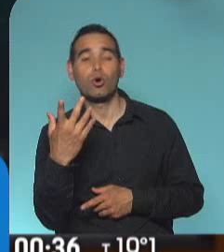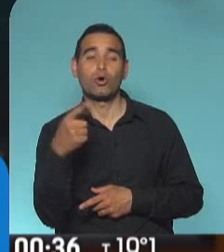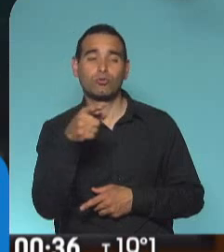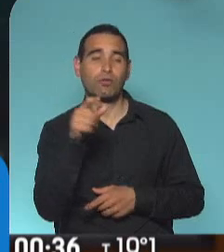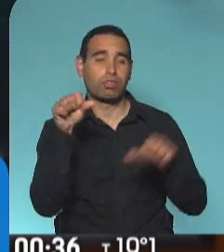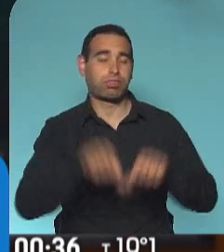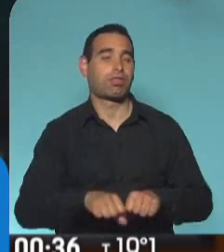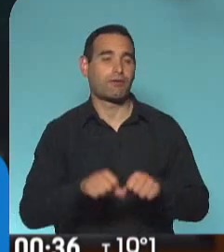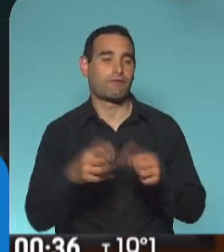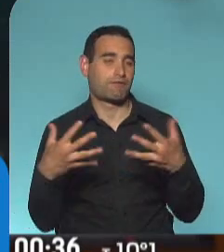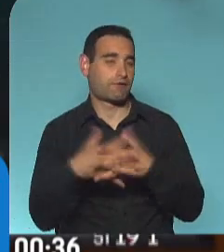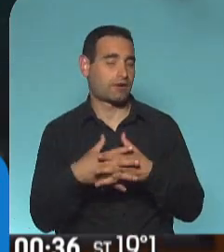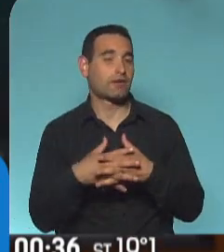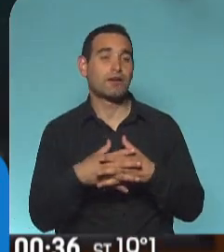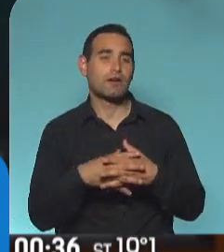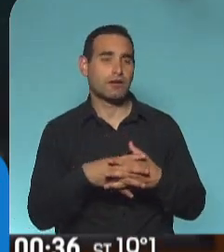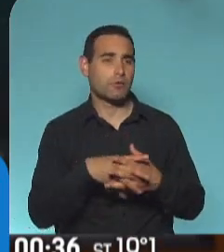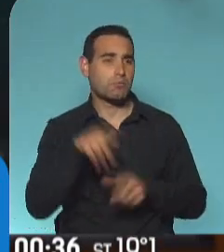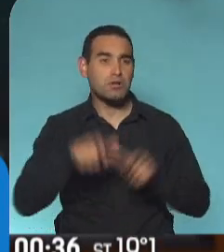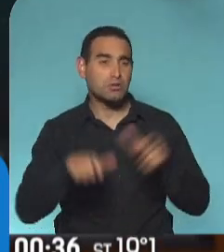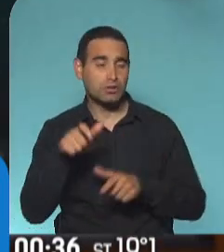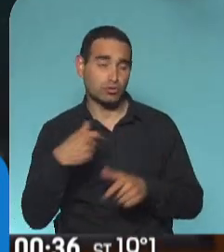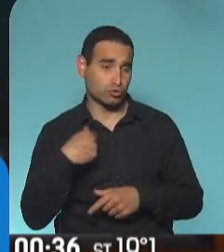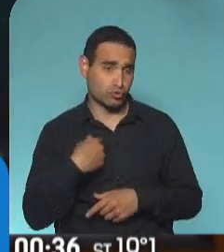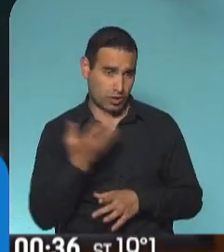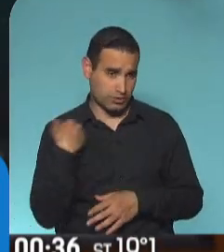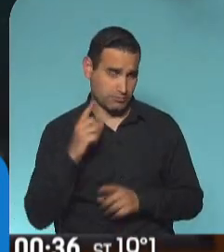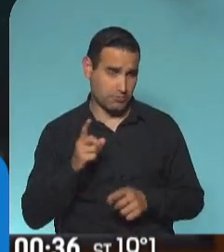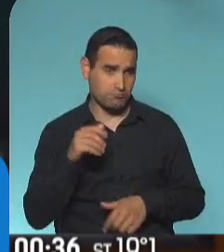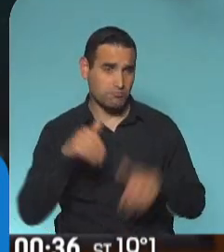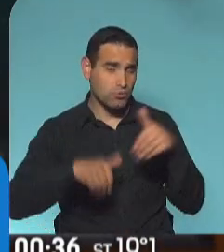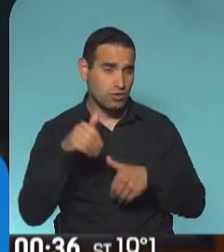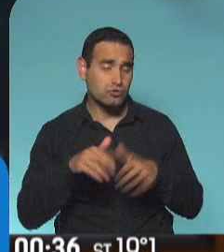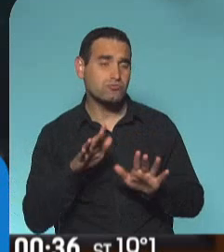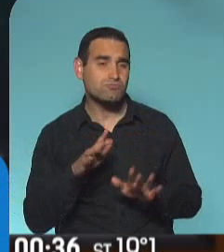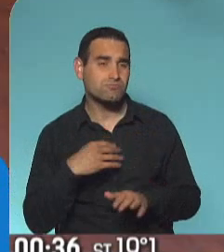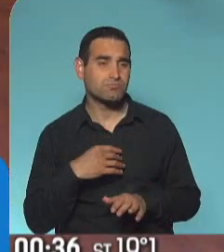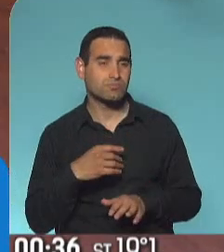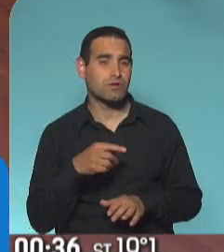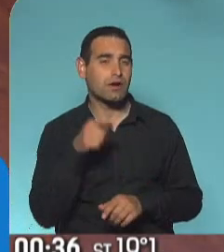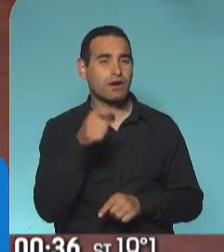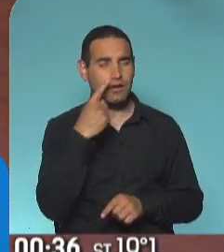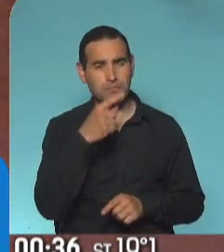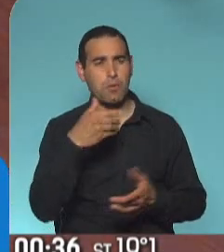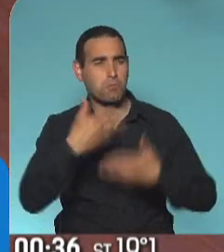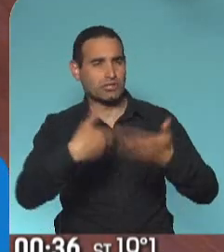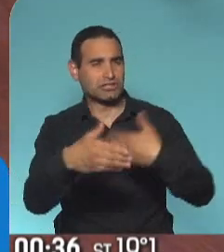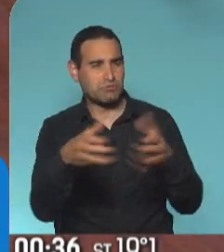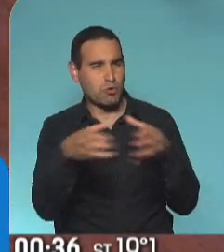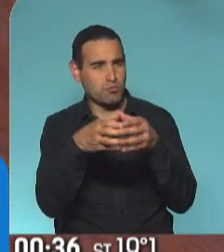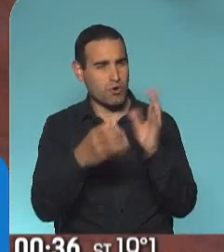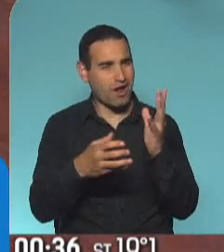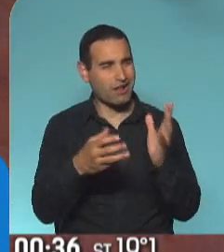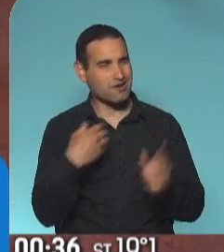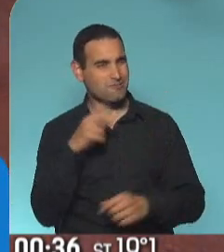muchos de esos votantes desencantados, yo fui uno de ellos, Sí. esa expresión de progresismo de centro izquierda, a